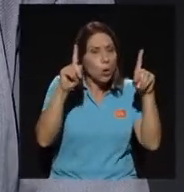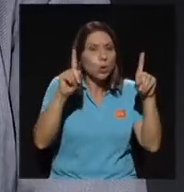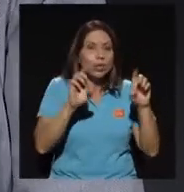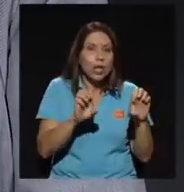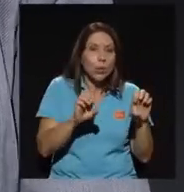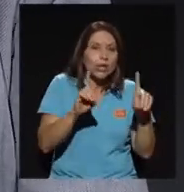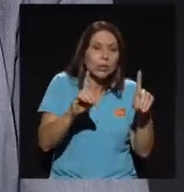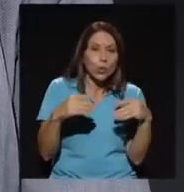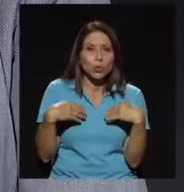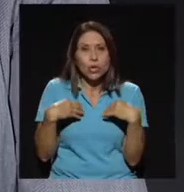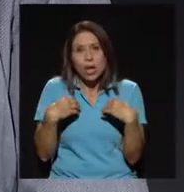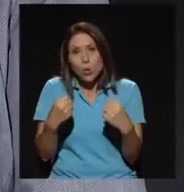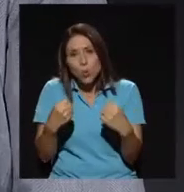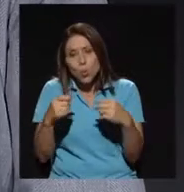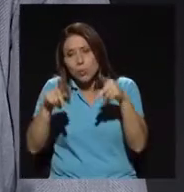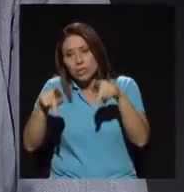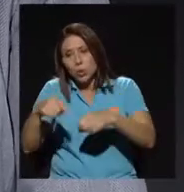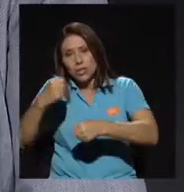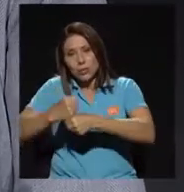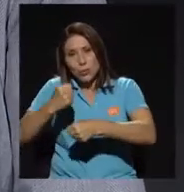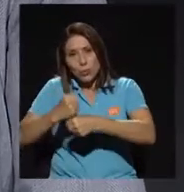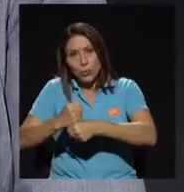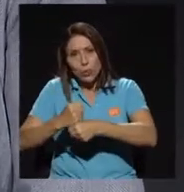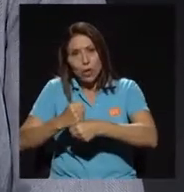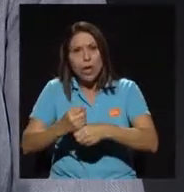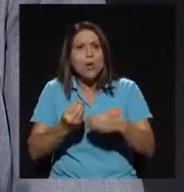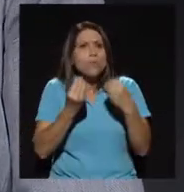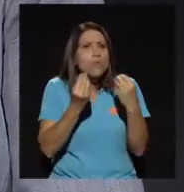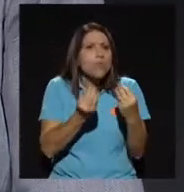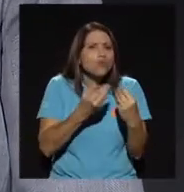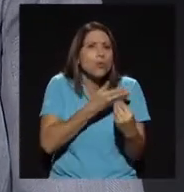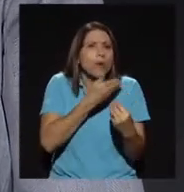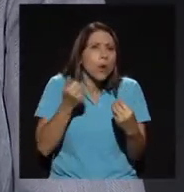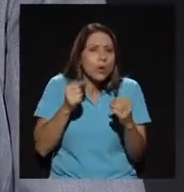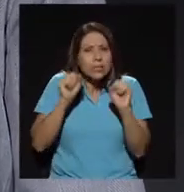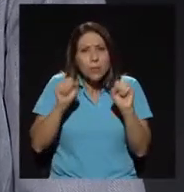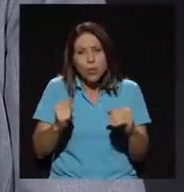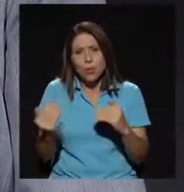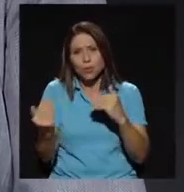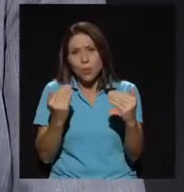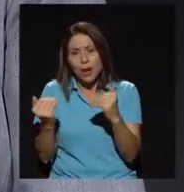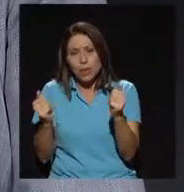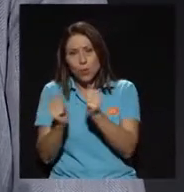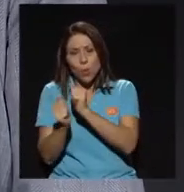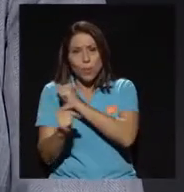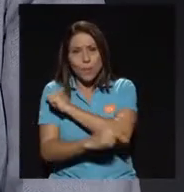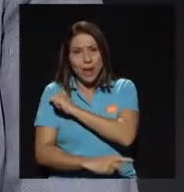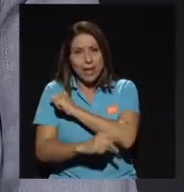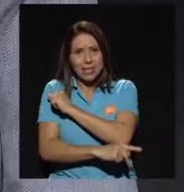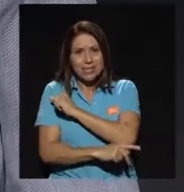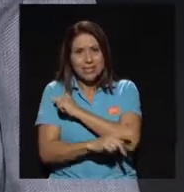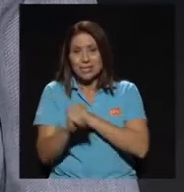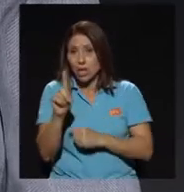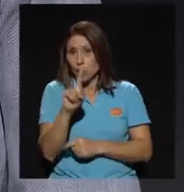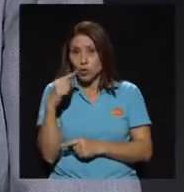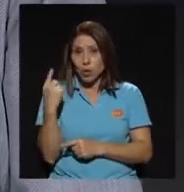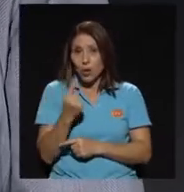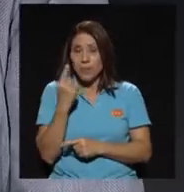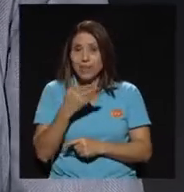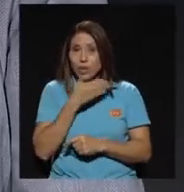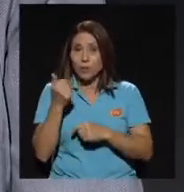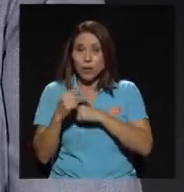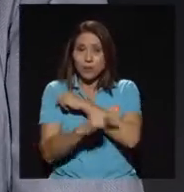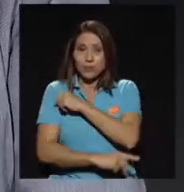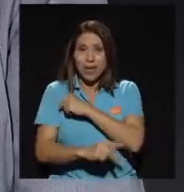de empleabilidad de su población, mucho mejores que podríamos estarlos comparando con países no solo de las mejores posiciones en América Latina,